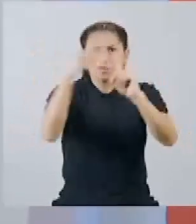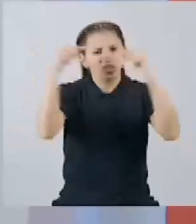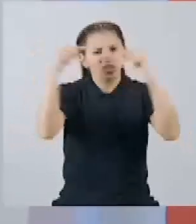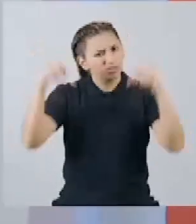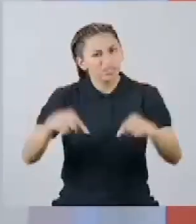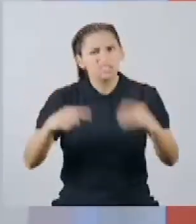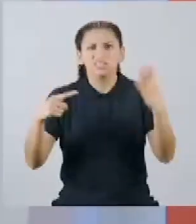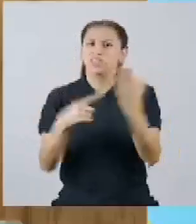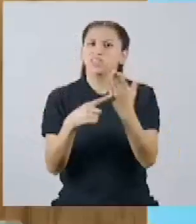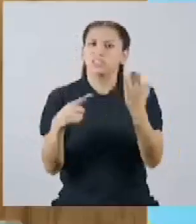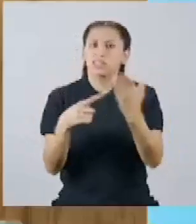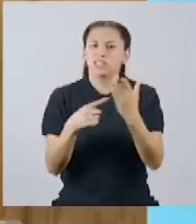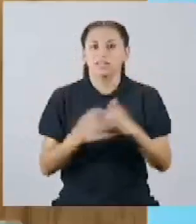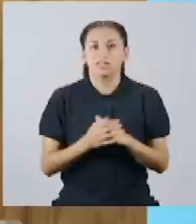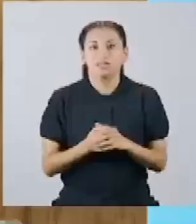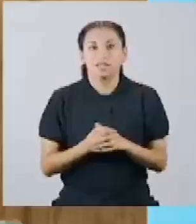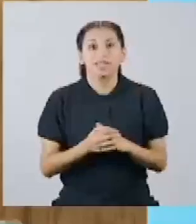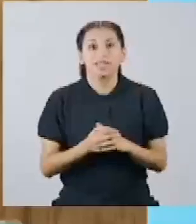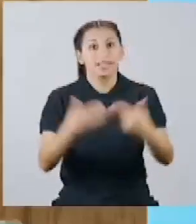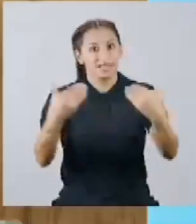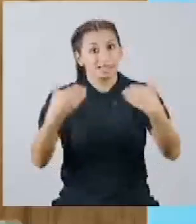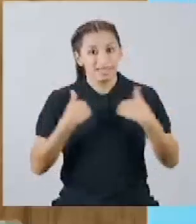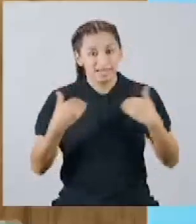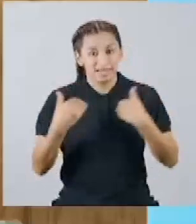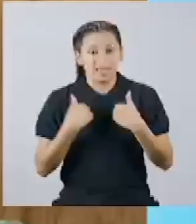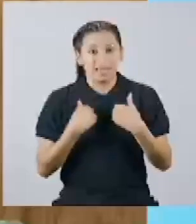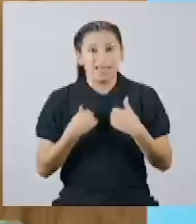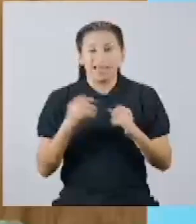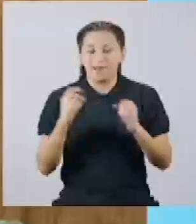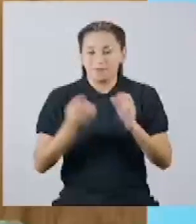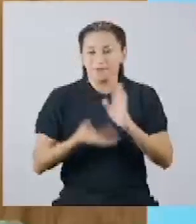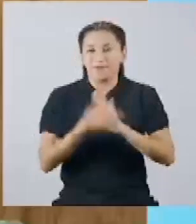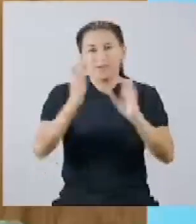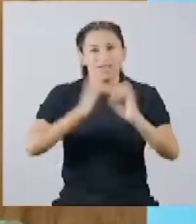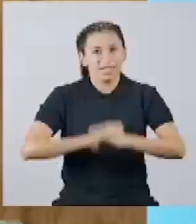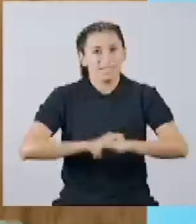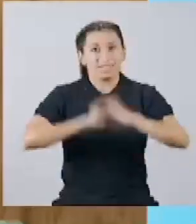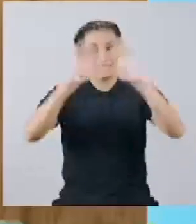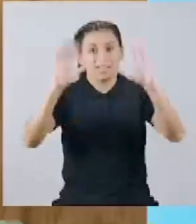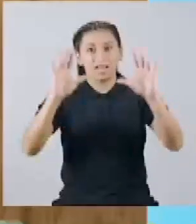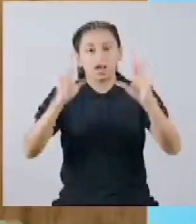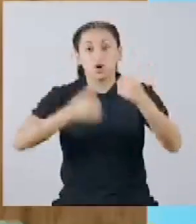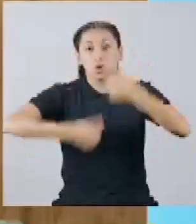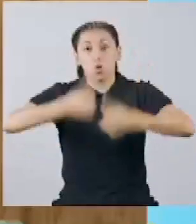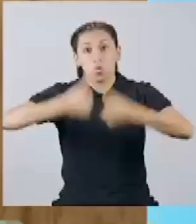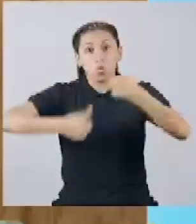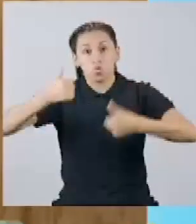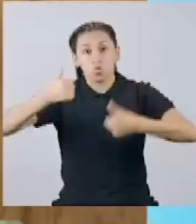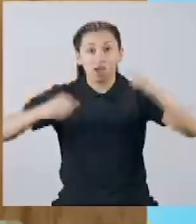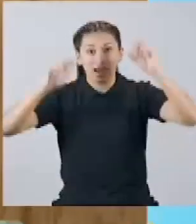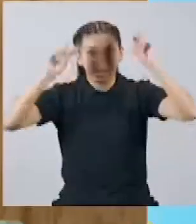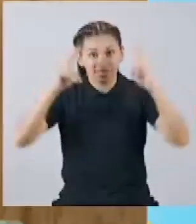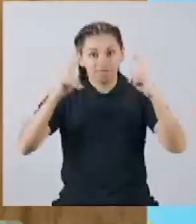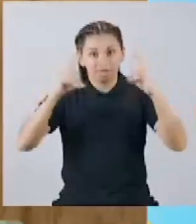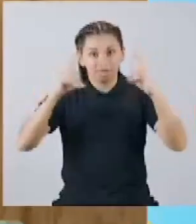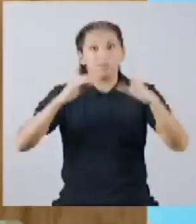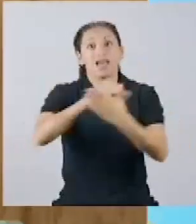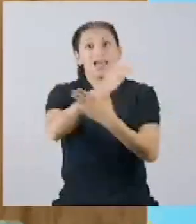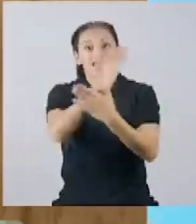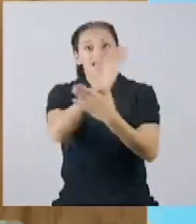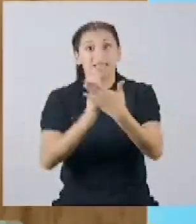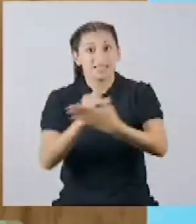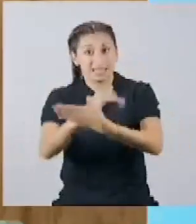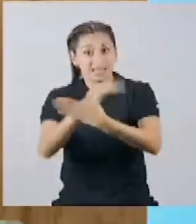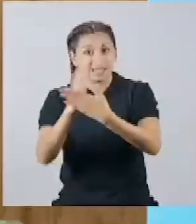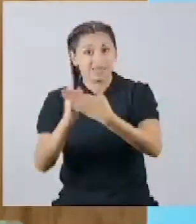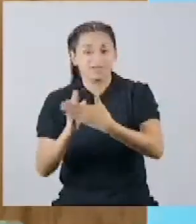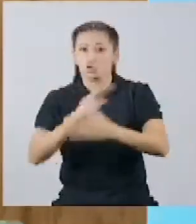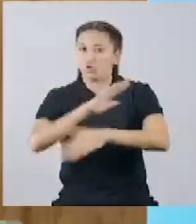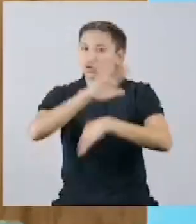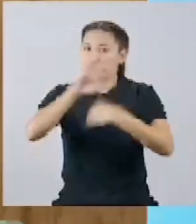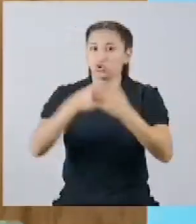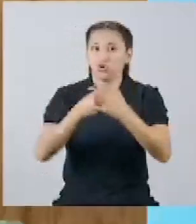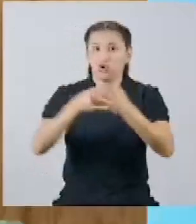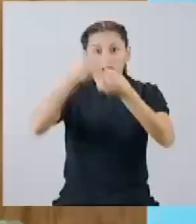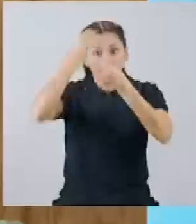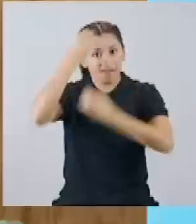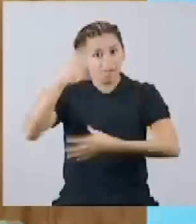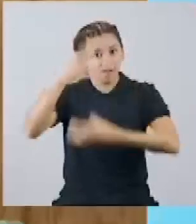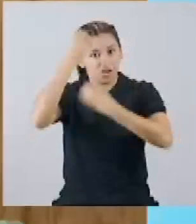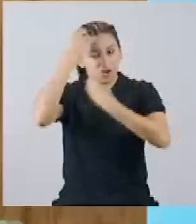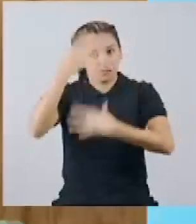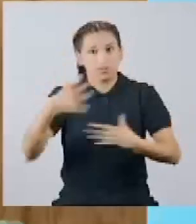esta técnica? Determinar de manera clara cuáles son los temas en los que puede dividirse toda la información